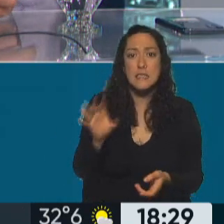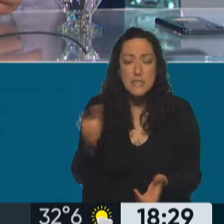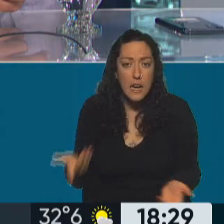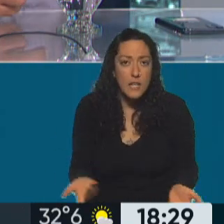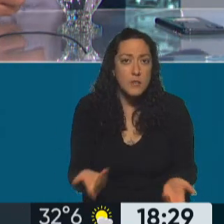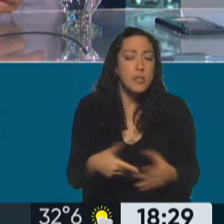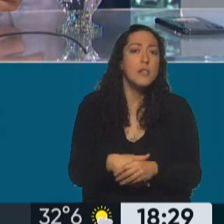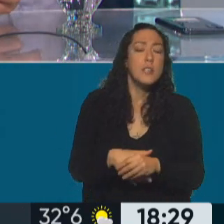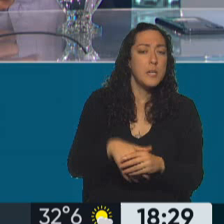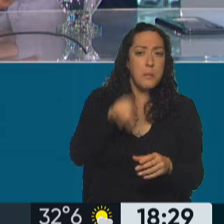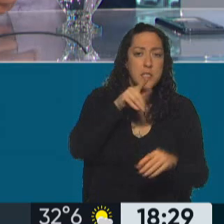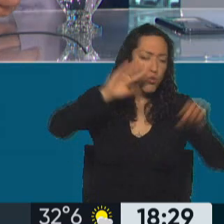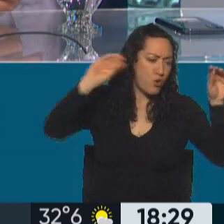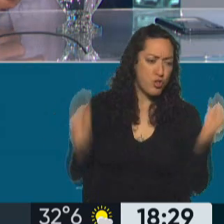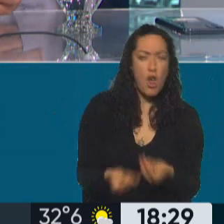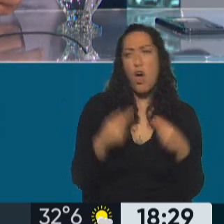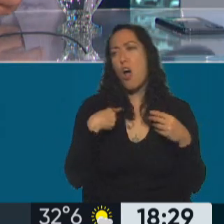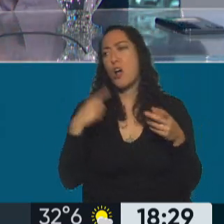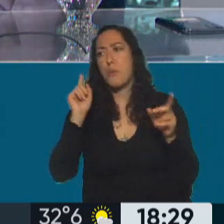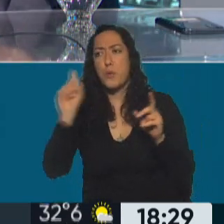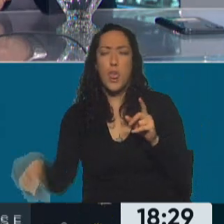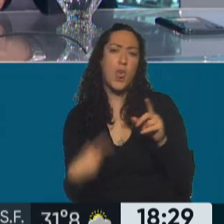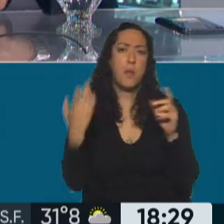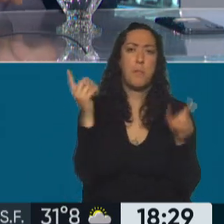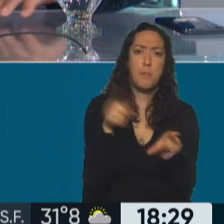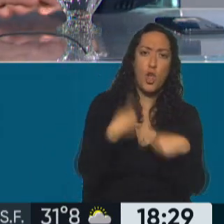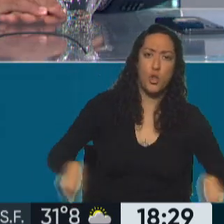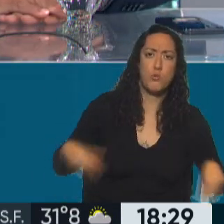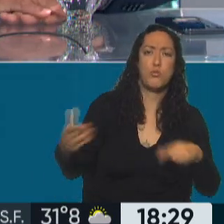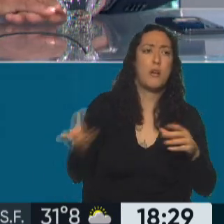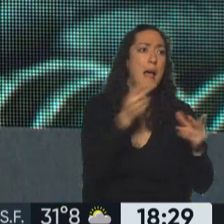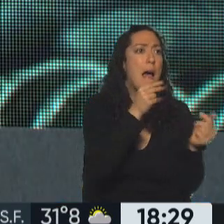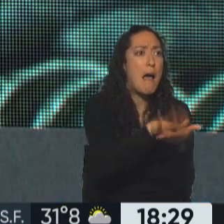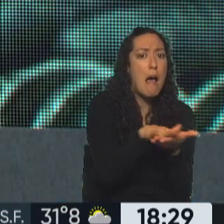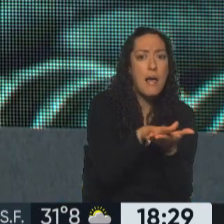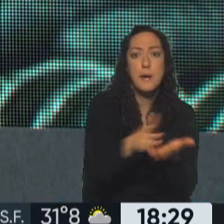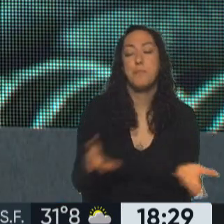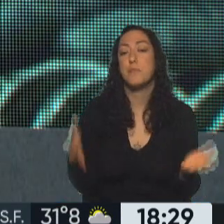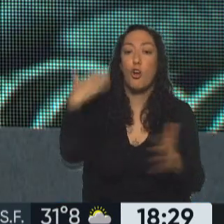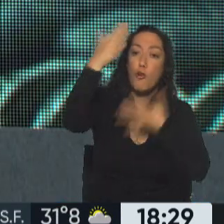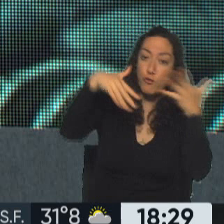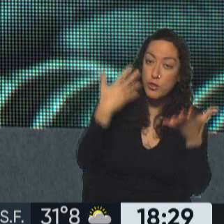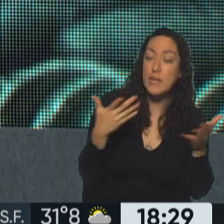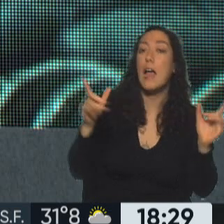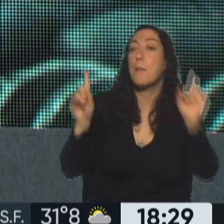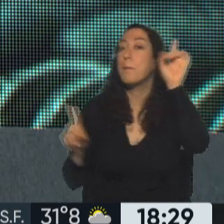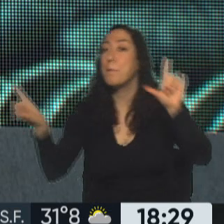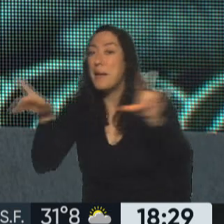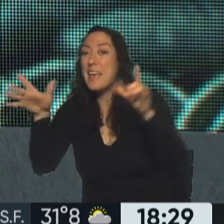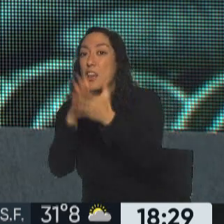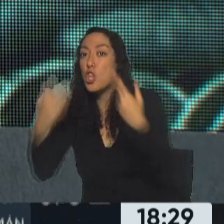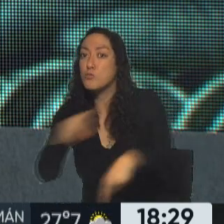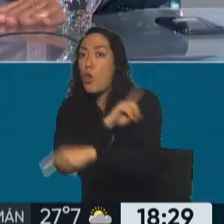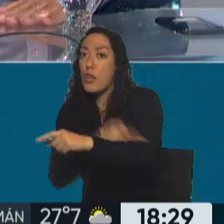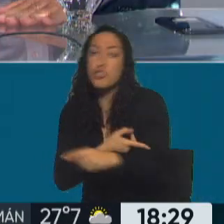el control fracasa y lleva al desabastecimiento, bla, bla, y no se da cuenta que por otro lado le están aumentando. No hay que confundir la sociedad con algunos medios de comunicación concentrados.